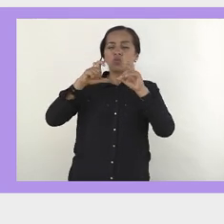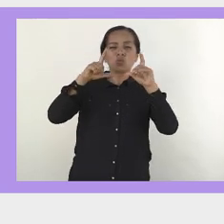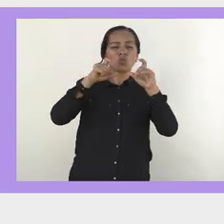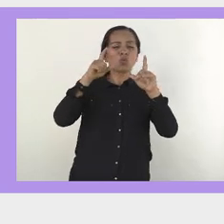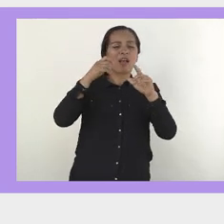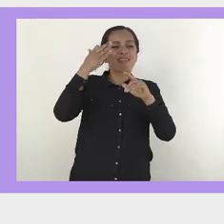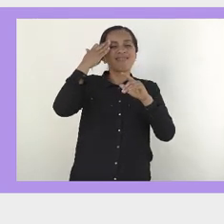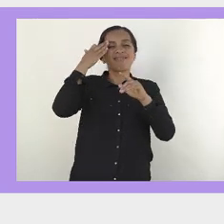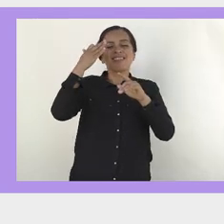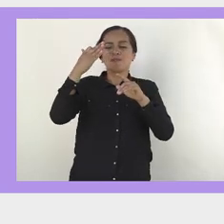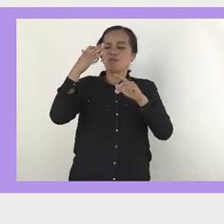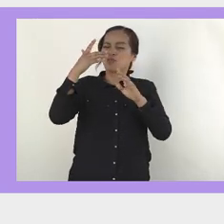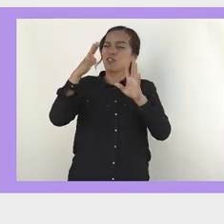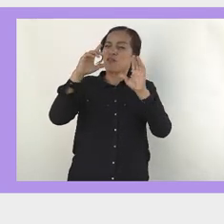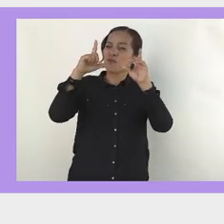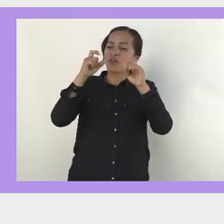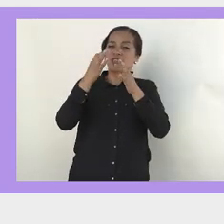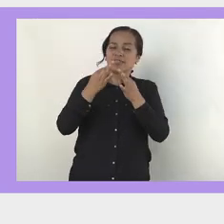y